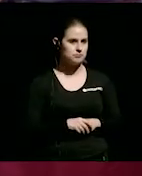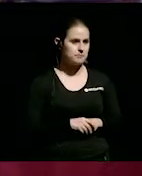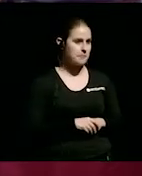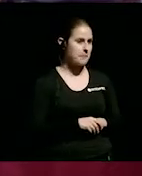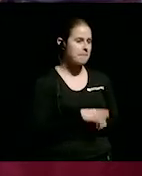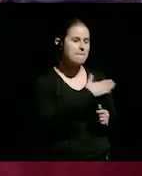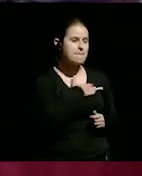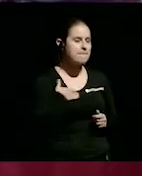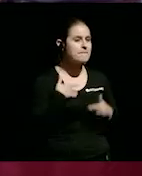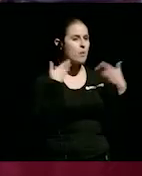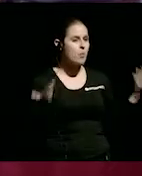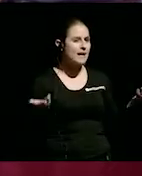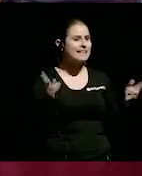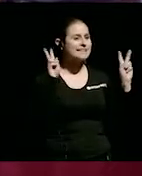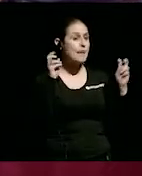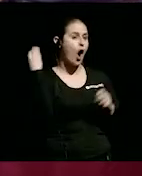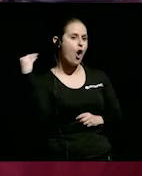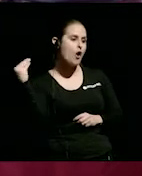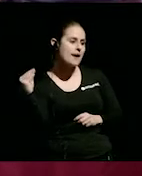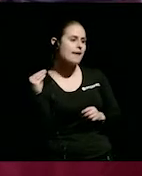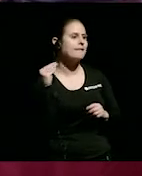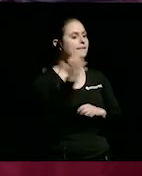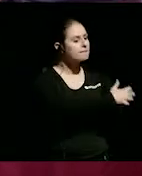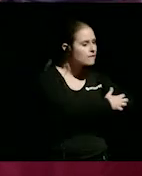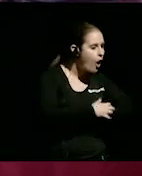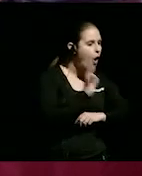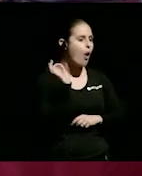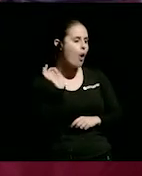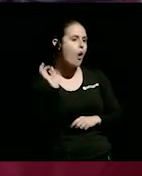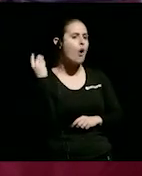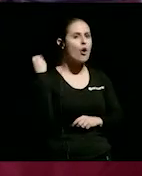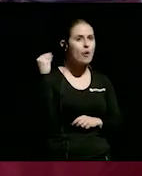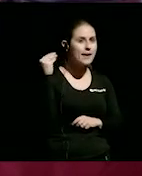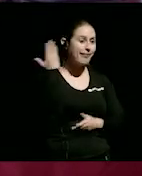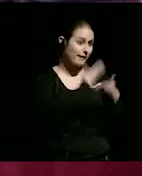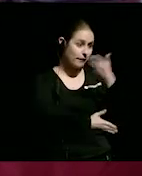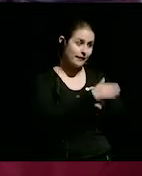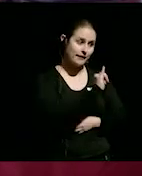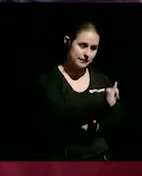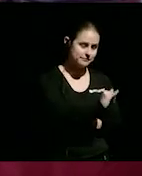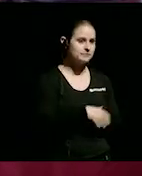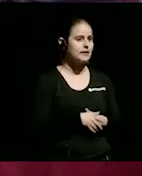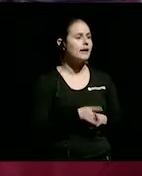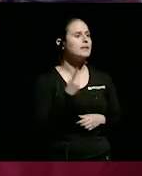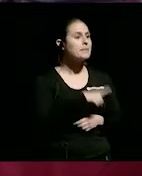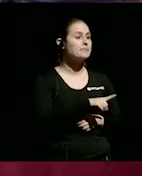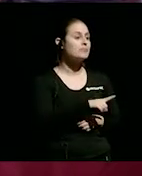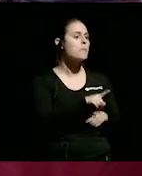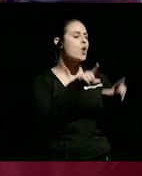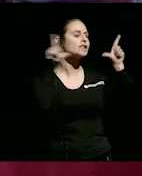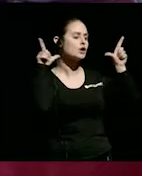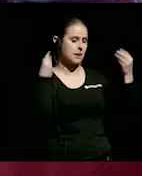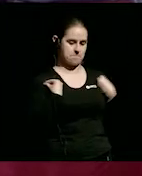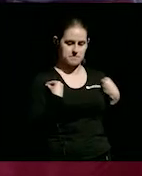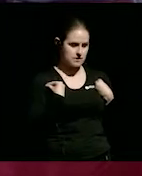especialmente los jóvenes desfavorecidos y con discapacidades deben ser protagonistas de sus propias vidas